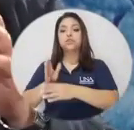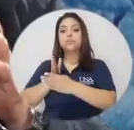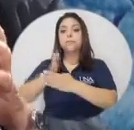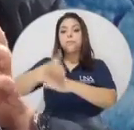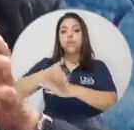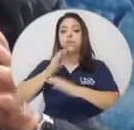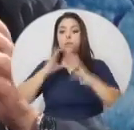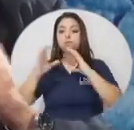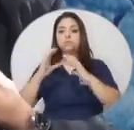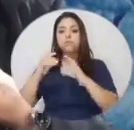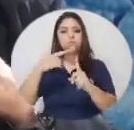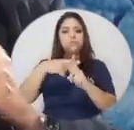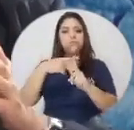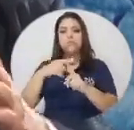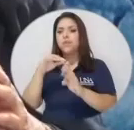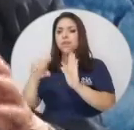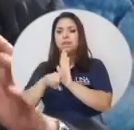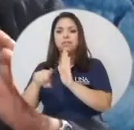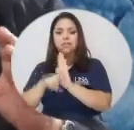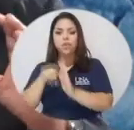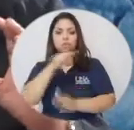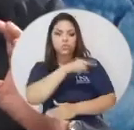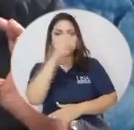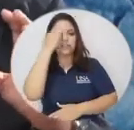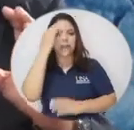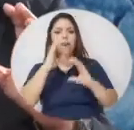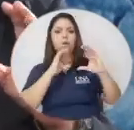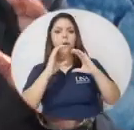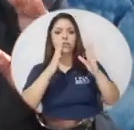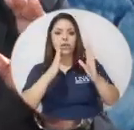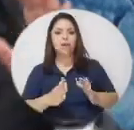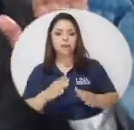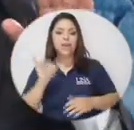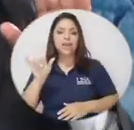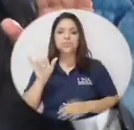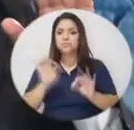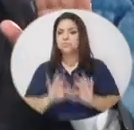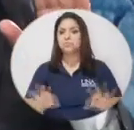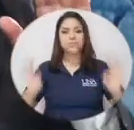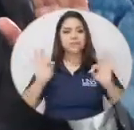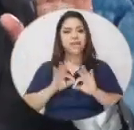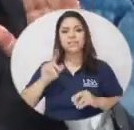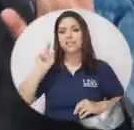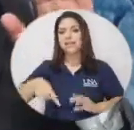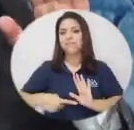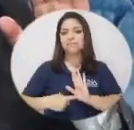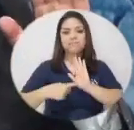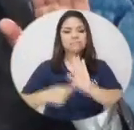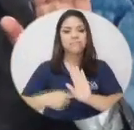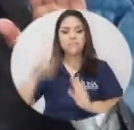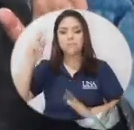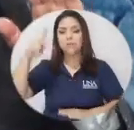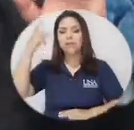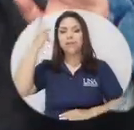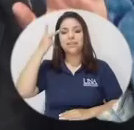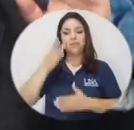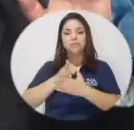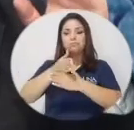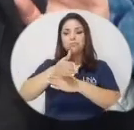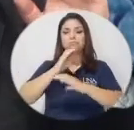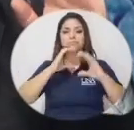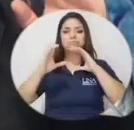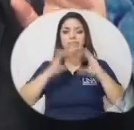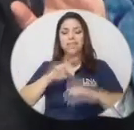usted como una excelente comunicadora sabe que eso es fundamental. Hay que hacer mercadeo político, aunque a algunos colegas no les guste, yo sí creo